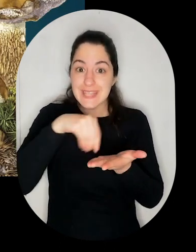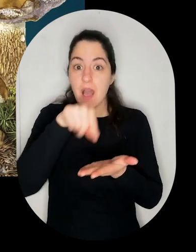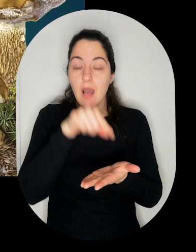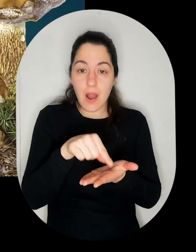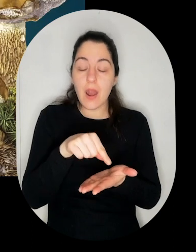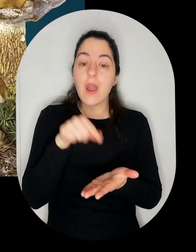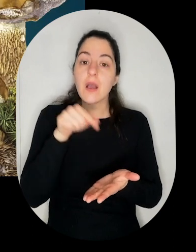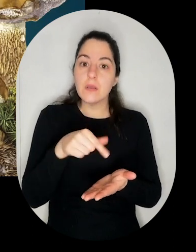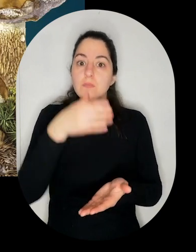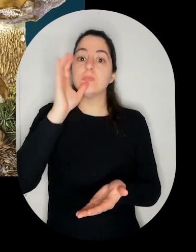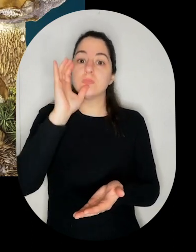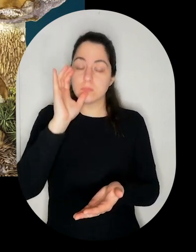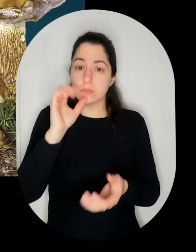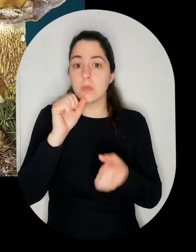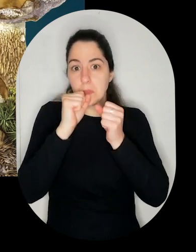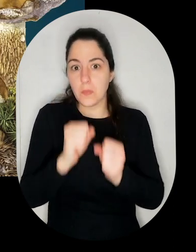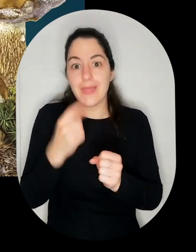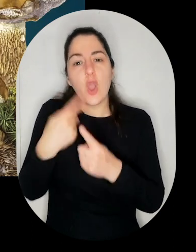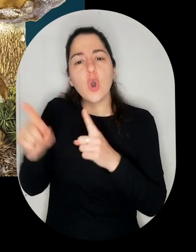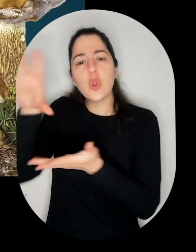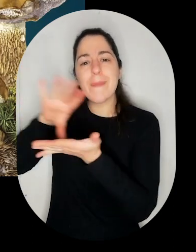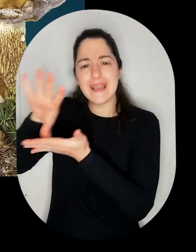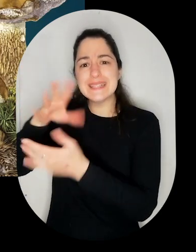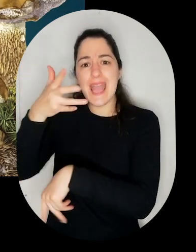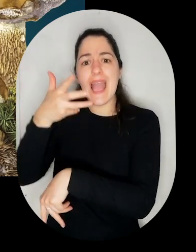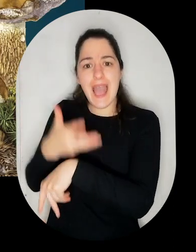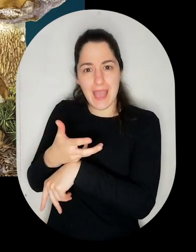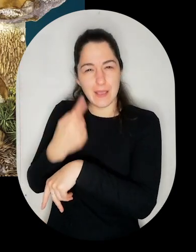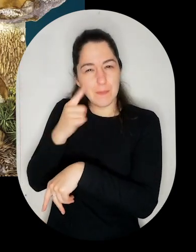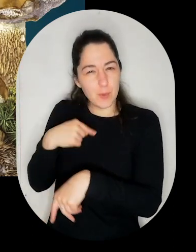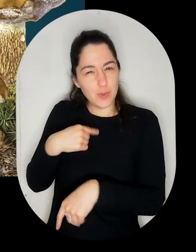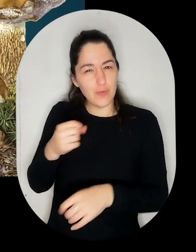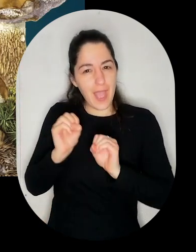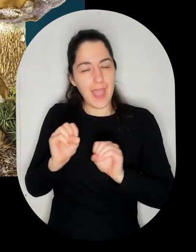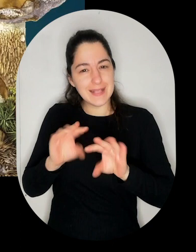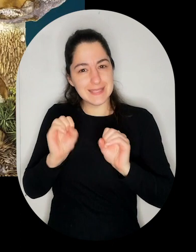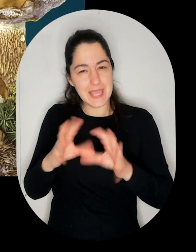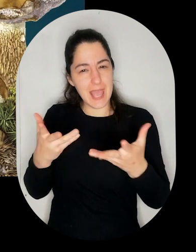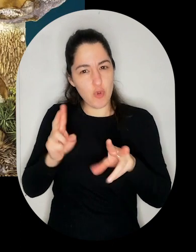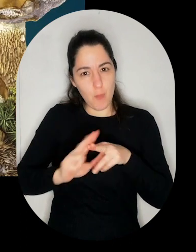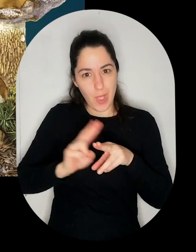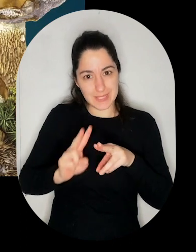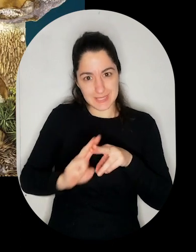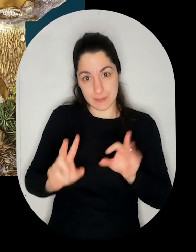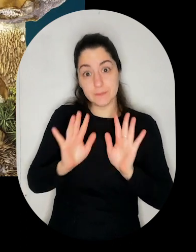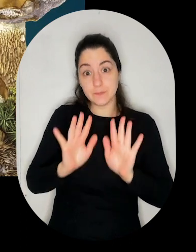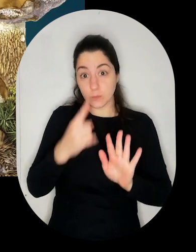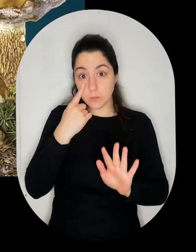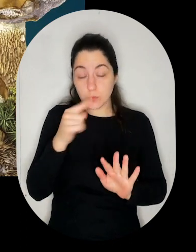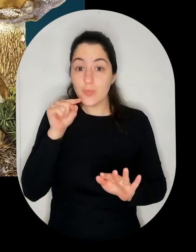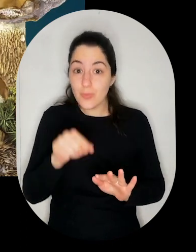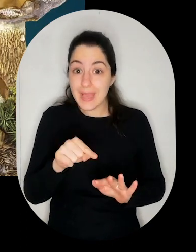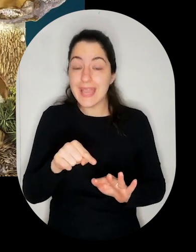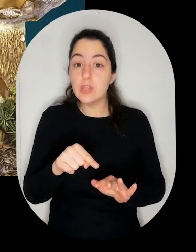Chile no existe en forma purificada, en otros países sí, pero les voy a enseñar a prepararlo. Importante es que